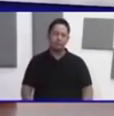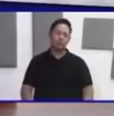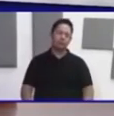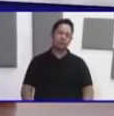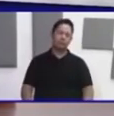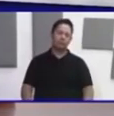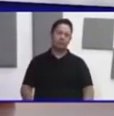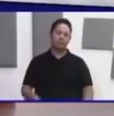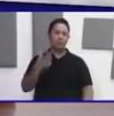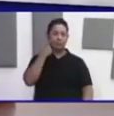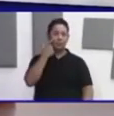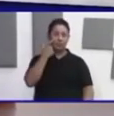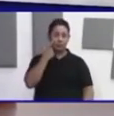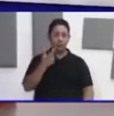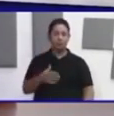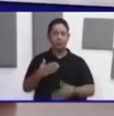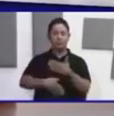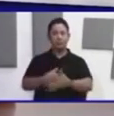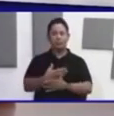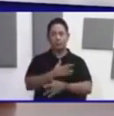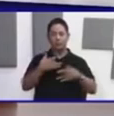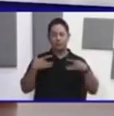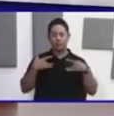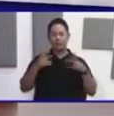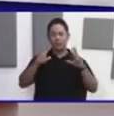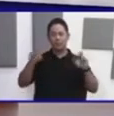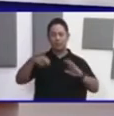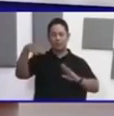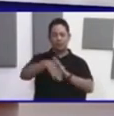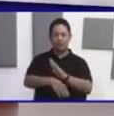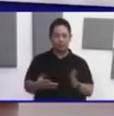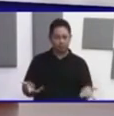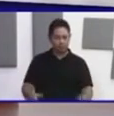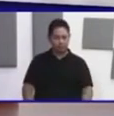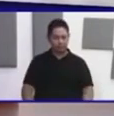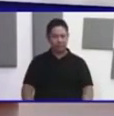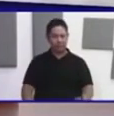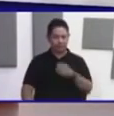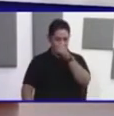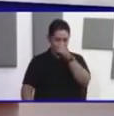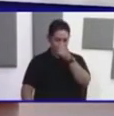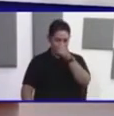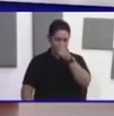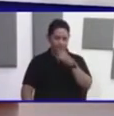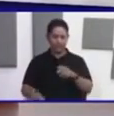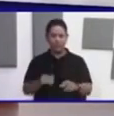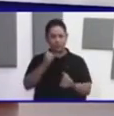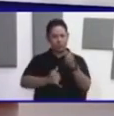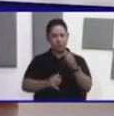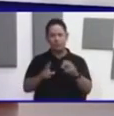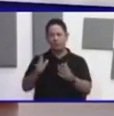mayores erogaciones al sistema de salud. ¿Qué podemos decirle, mi coronel, y con todo el respeto, para terminar ese punto y darle paso a